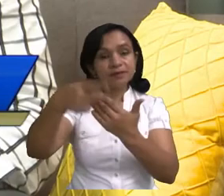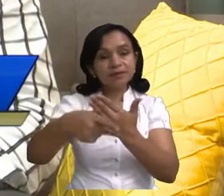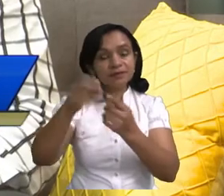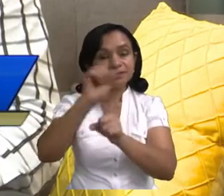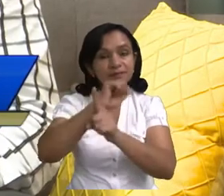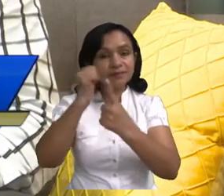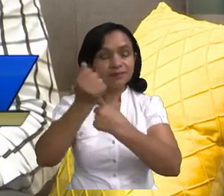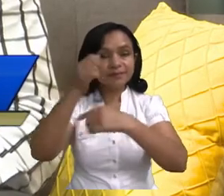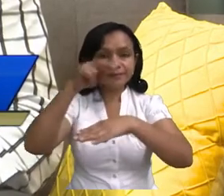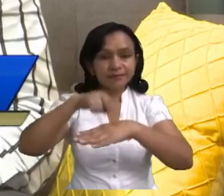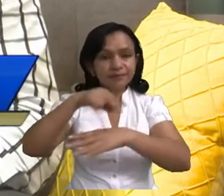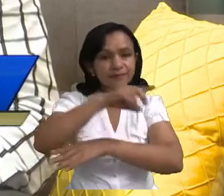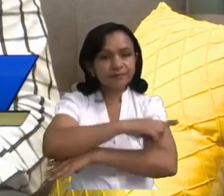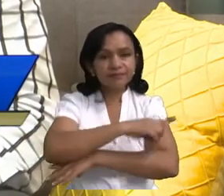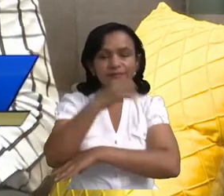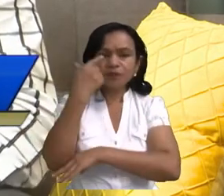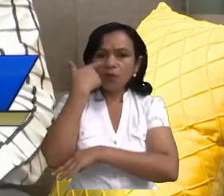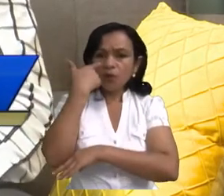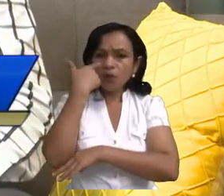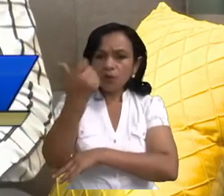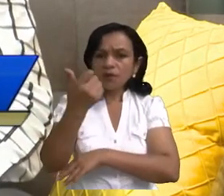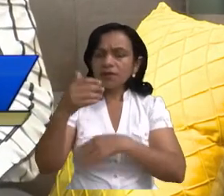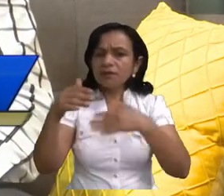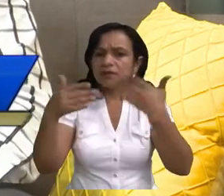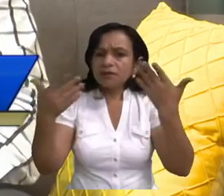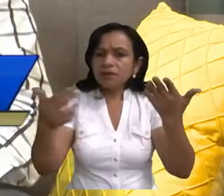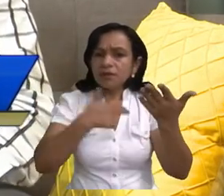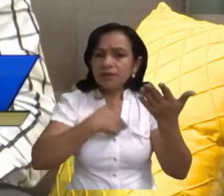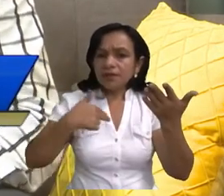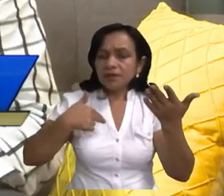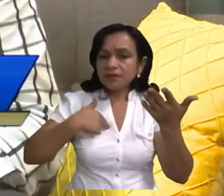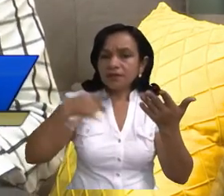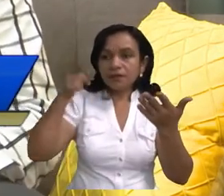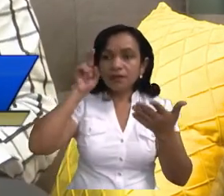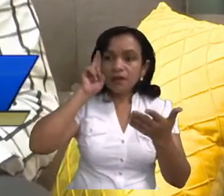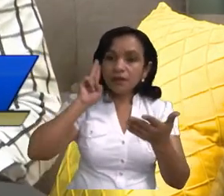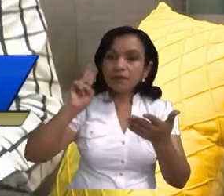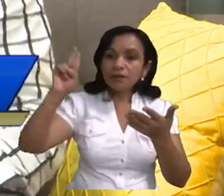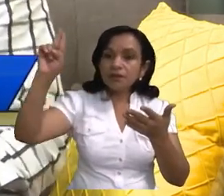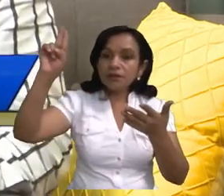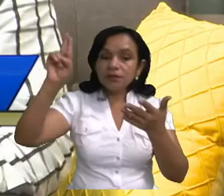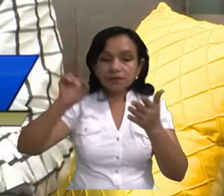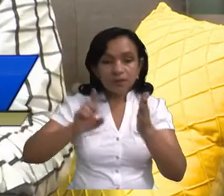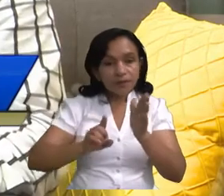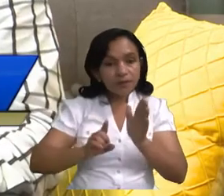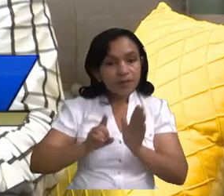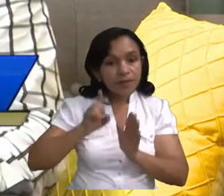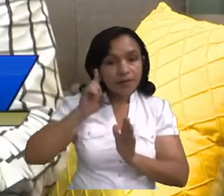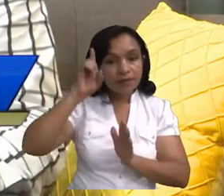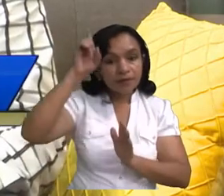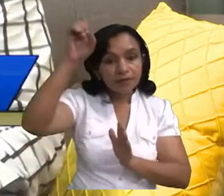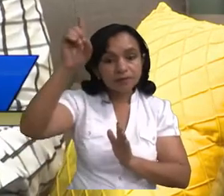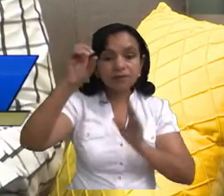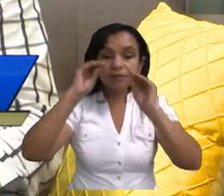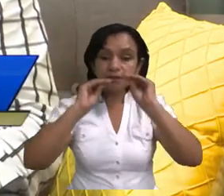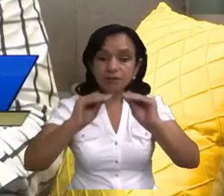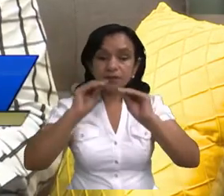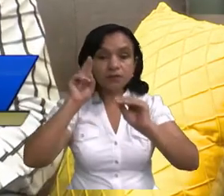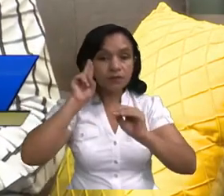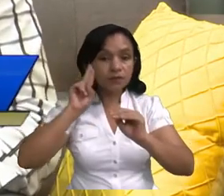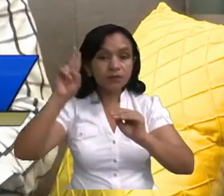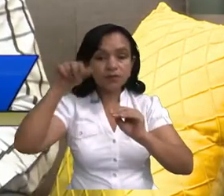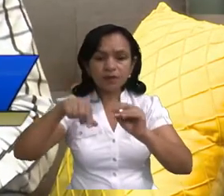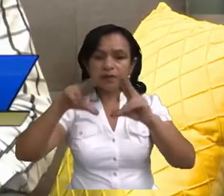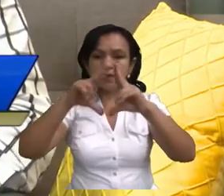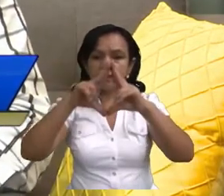Parlamento, hoy conociendo cuáles son las acciones para el desarrollo de la educación superior de nuestro país. Precisamente para hablar de este tema se encuentra con nosotros